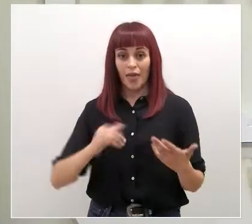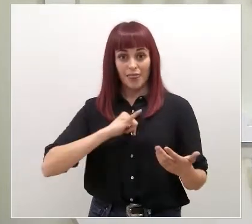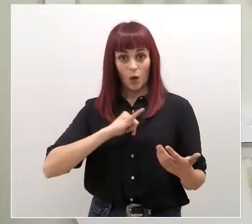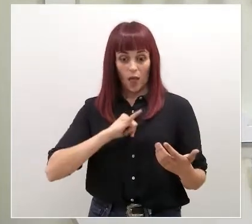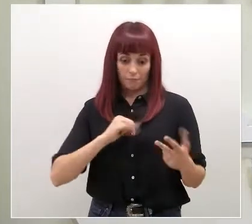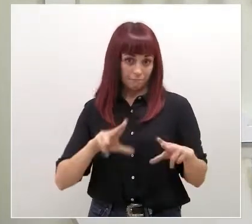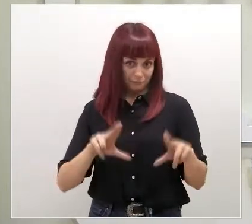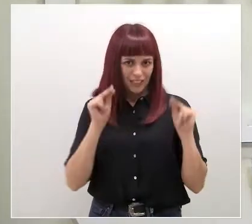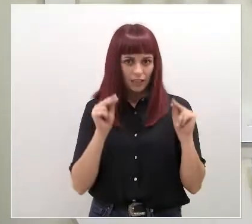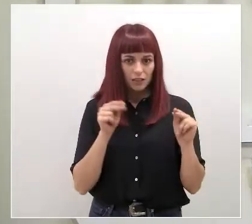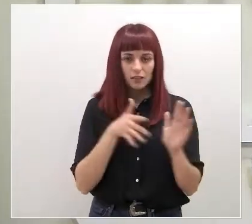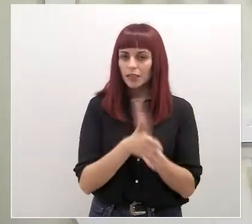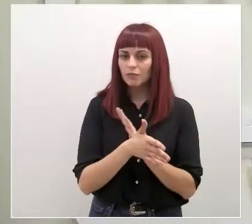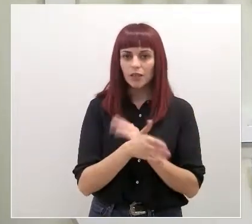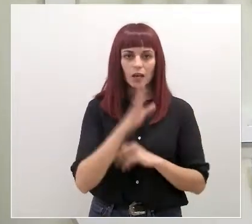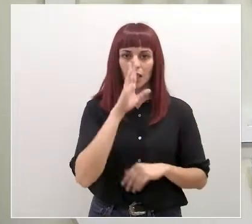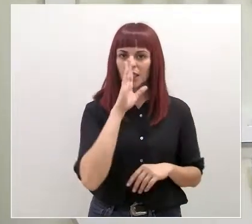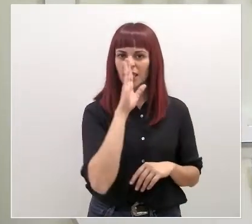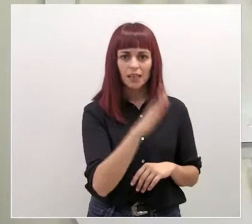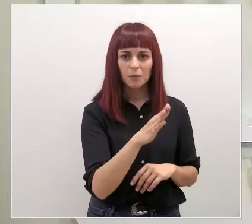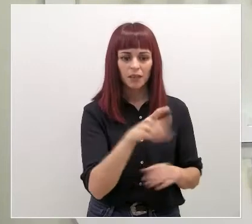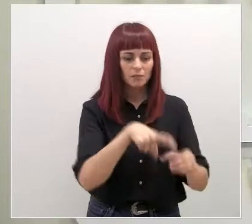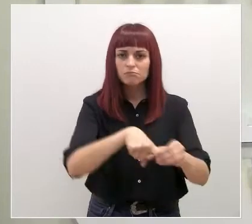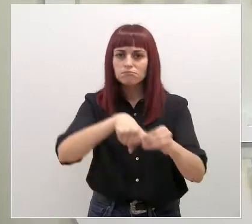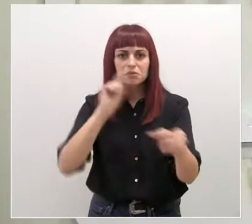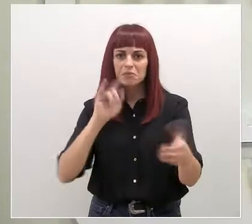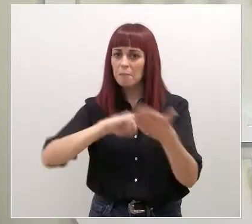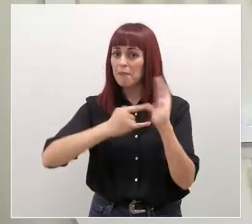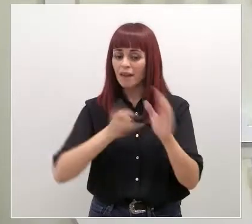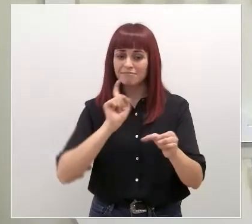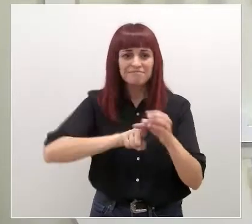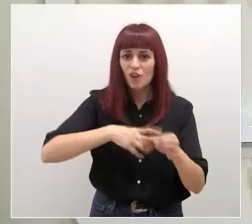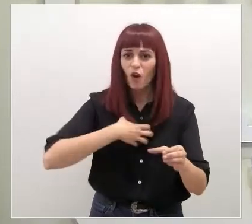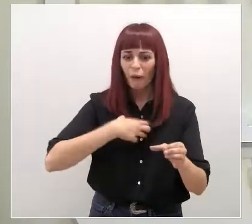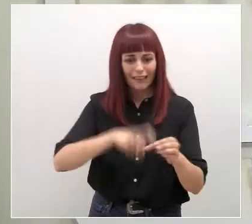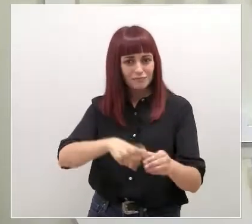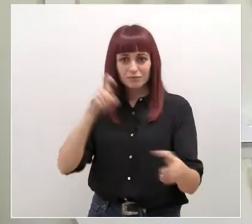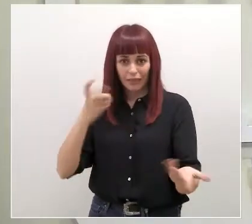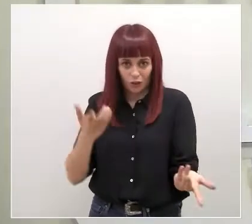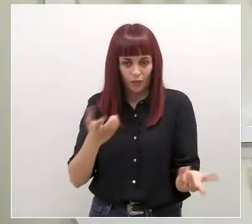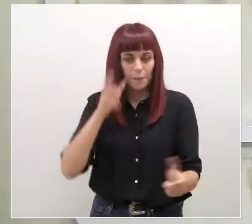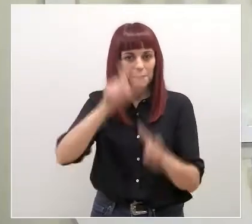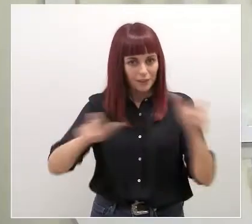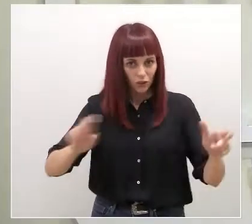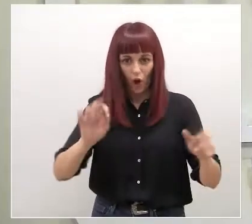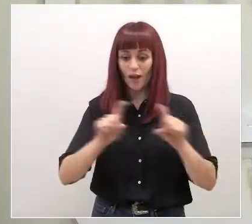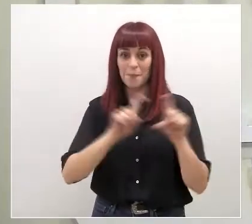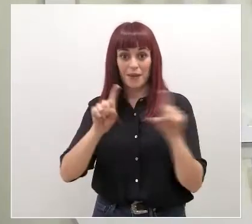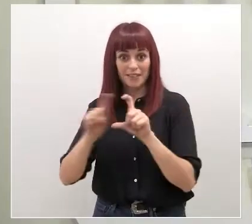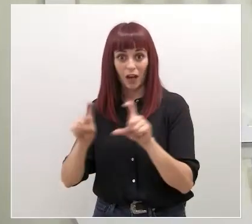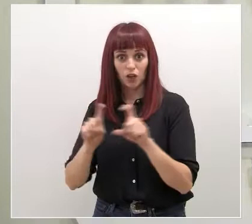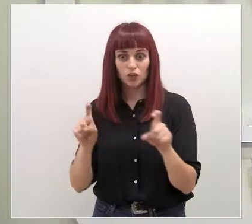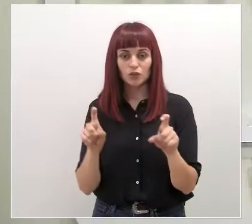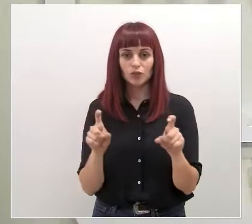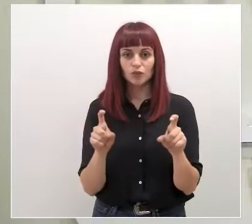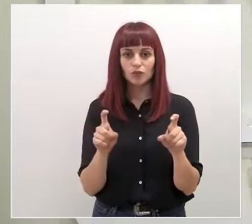deudas quedan directamente fuera de este plan, lo que supone que las personas, los empresarios que hayan